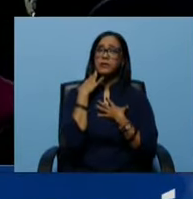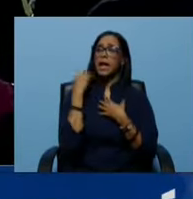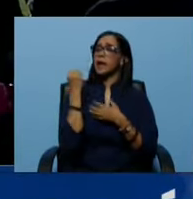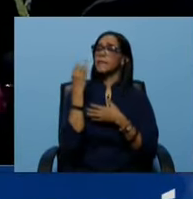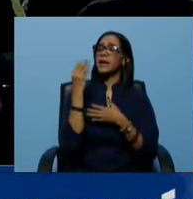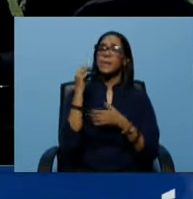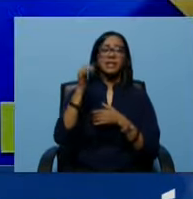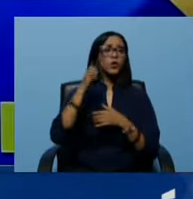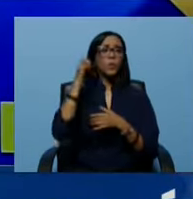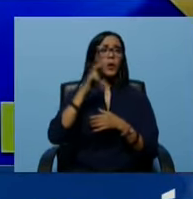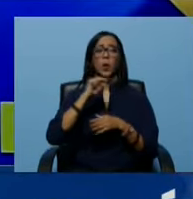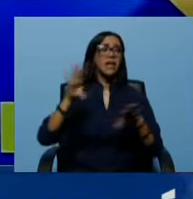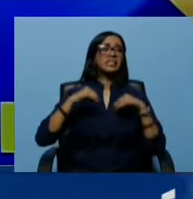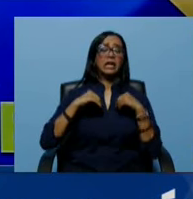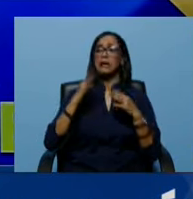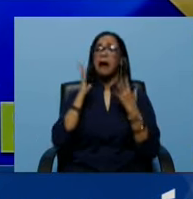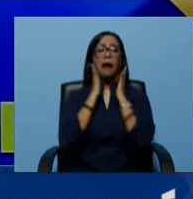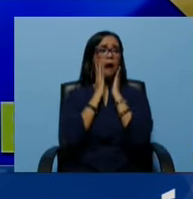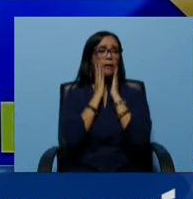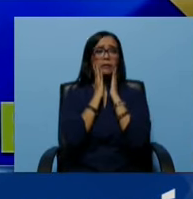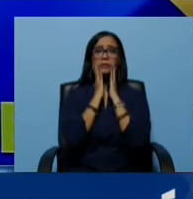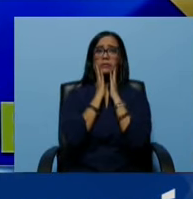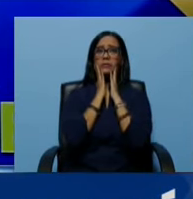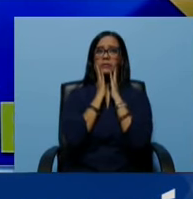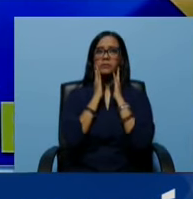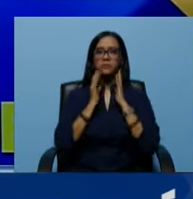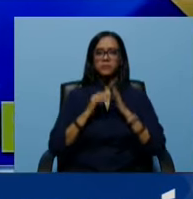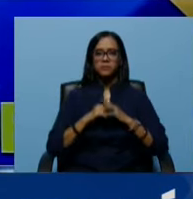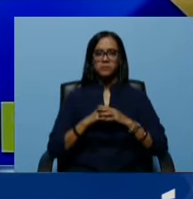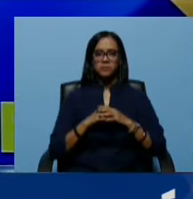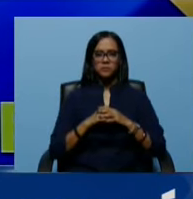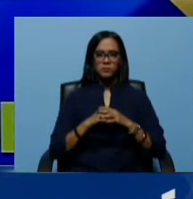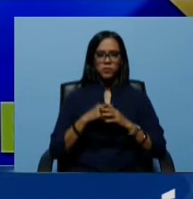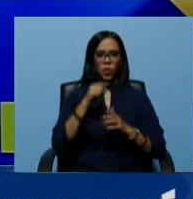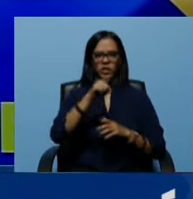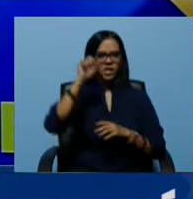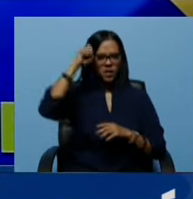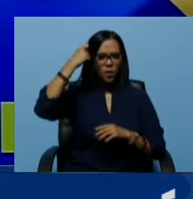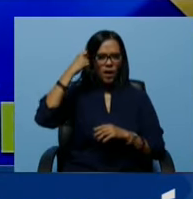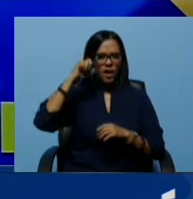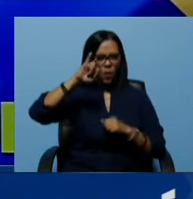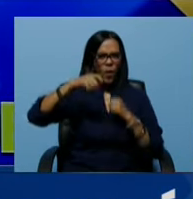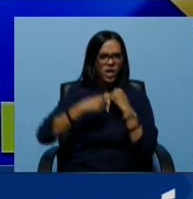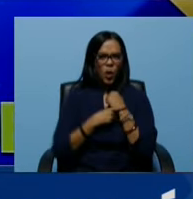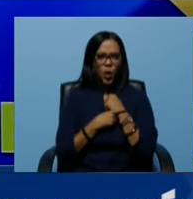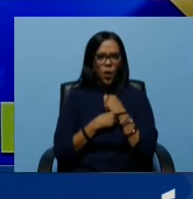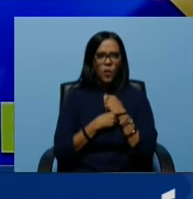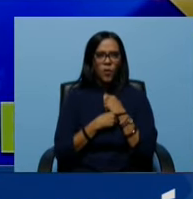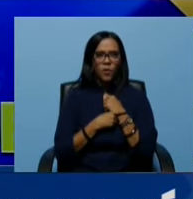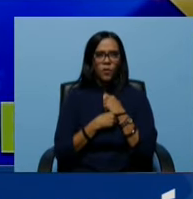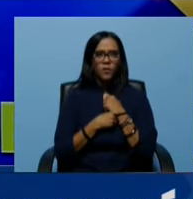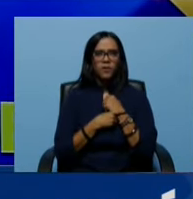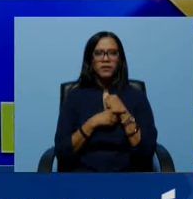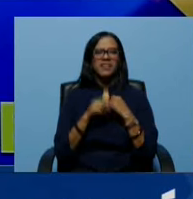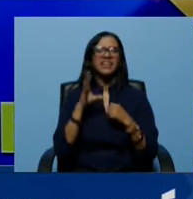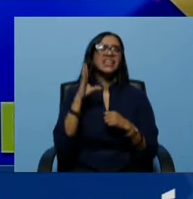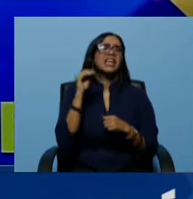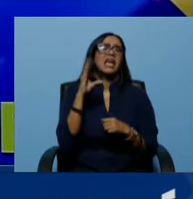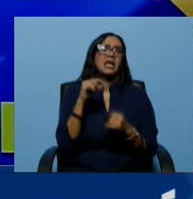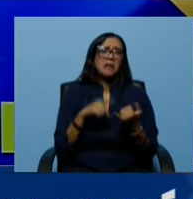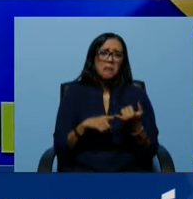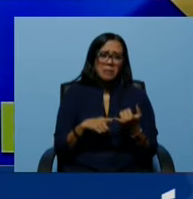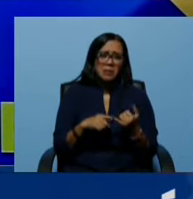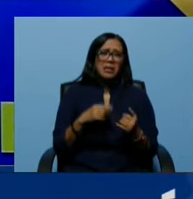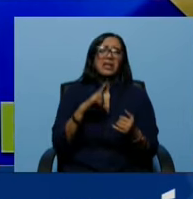reconoce, ay, papá. Ustedes se acuerdan la época de Guaidó, ¿verdad? ¿Qué no dijeron? ¿Qué no